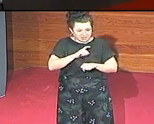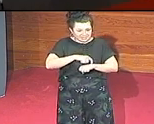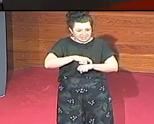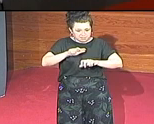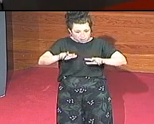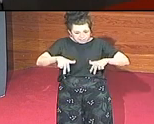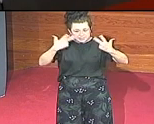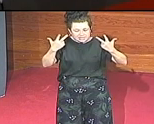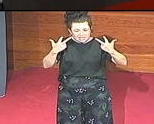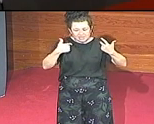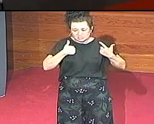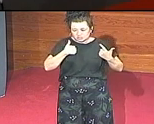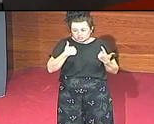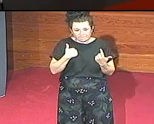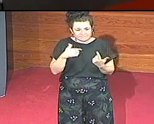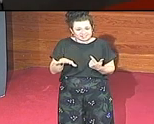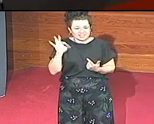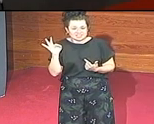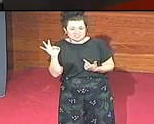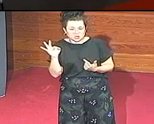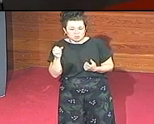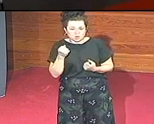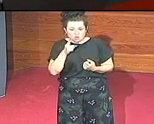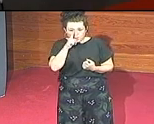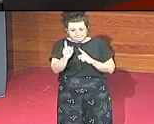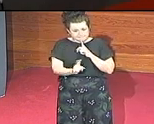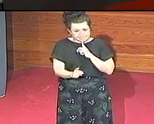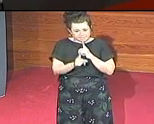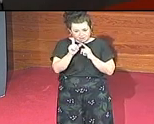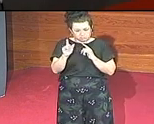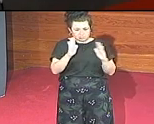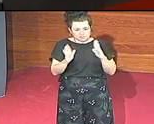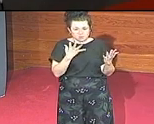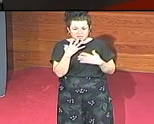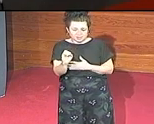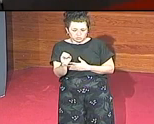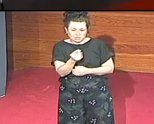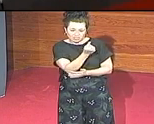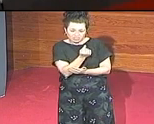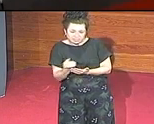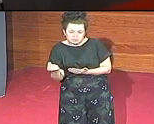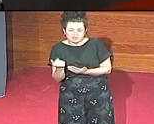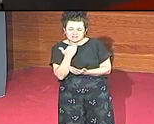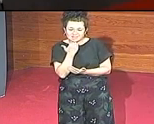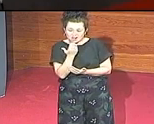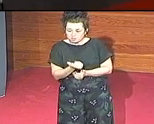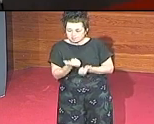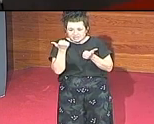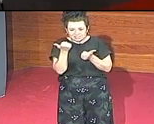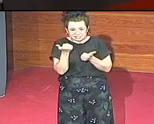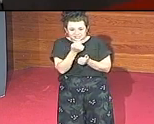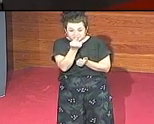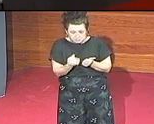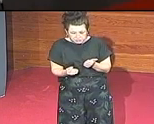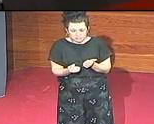dibujar como era el bilbao de los años 50 y hacer algo algo más figurativo y explicar qué más